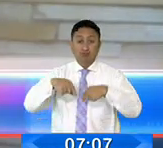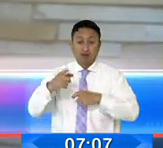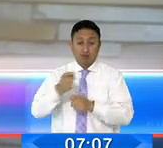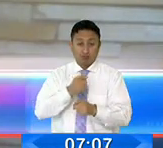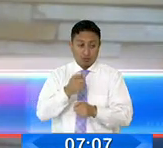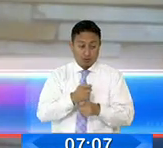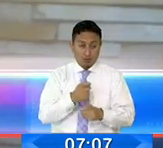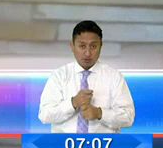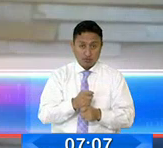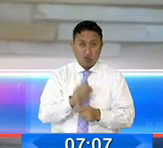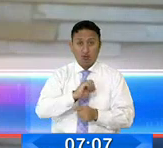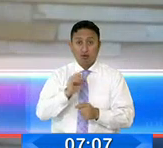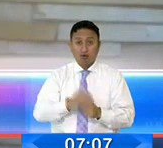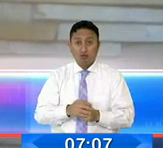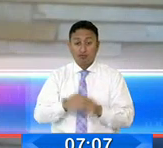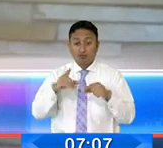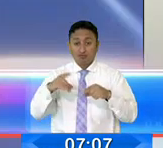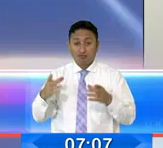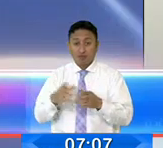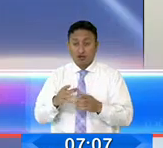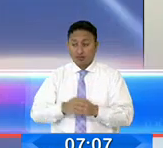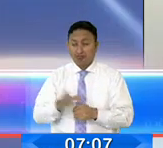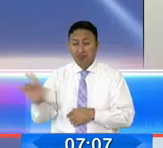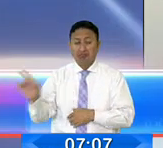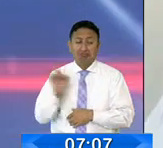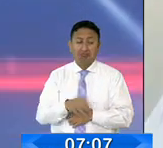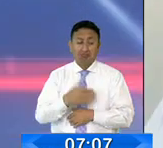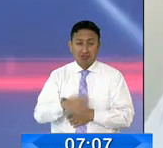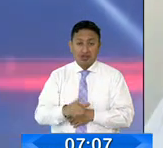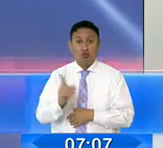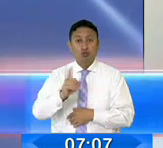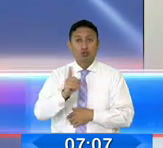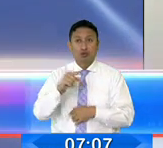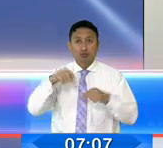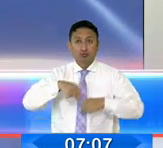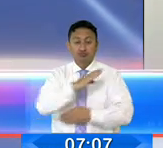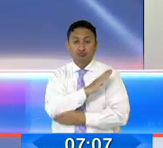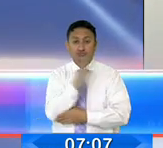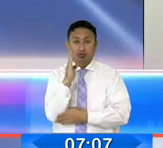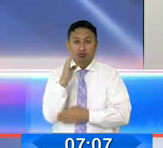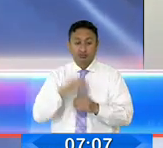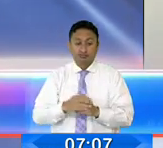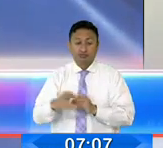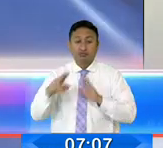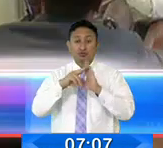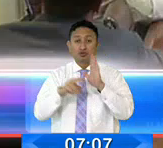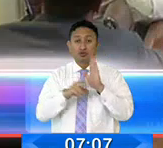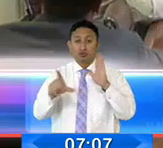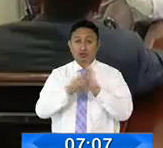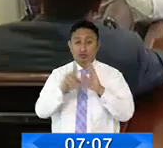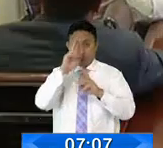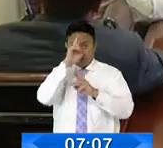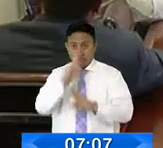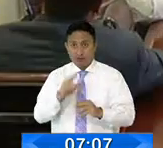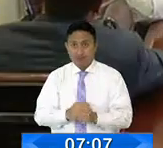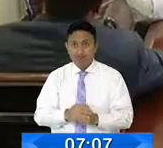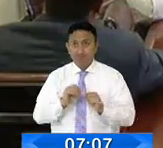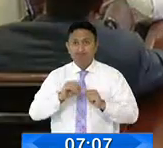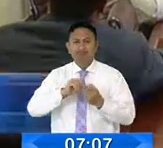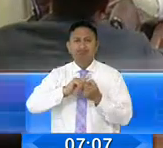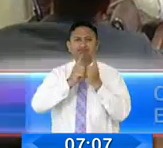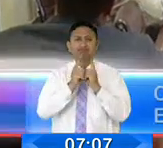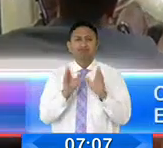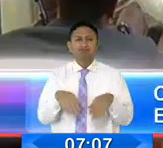y tampoco va a ser una comisión de archivo. Trabajaremos apegados a la imparcialidad, a las normas y a las leyes. Los cambios surgieron a raíz